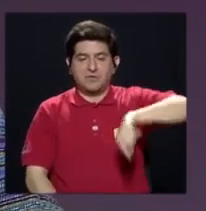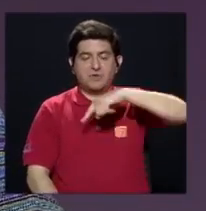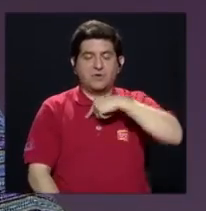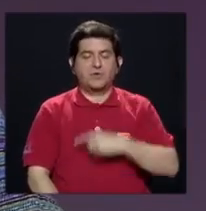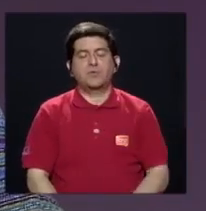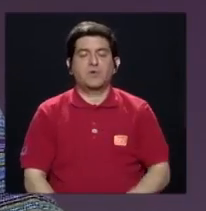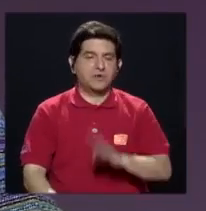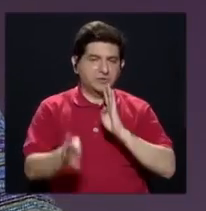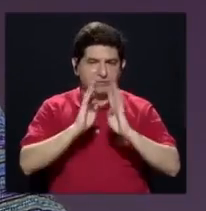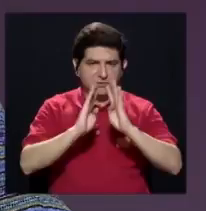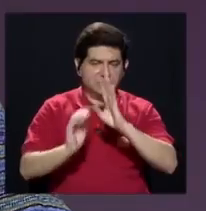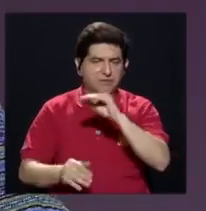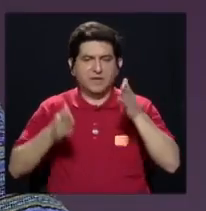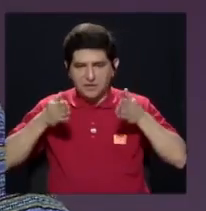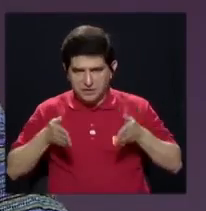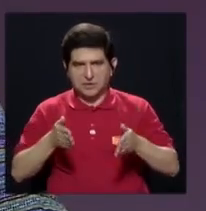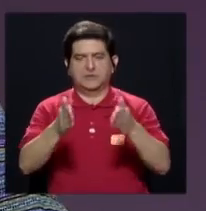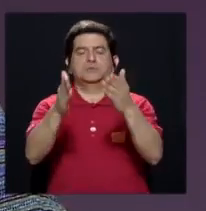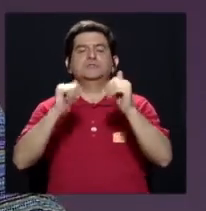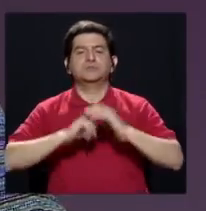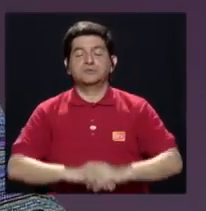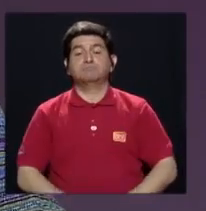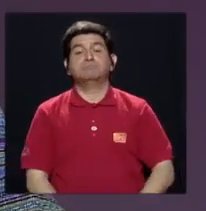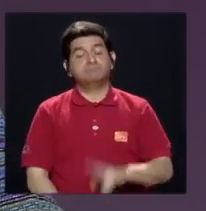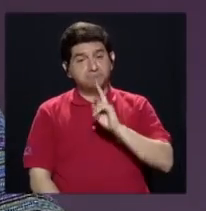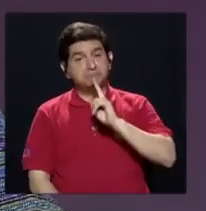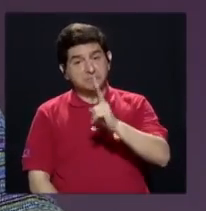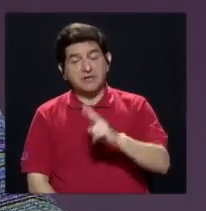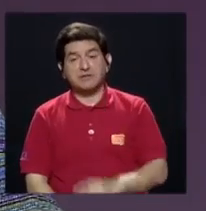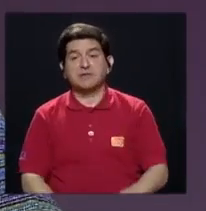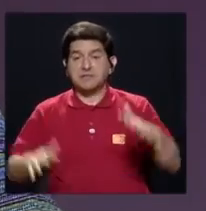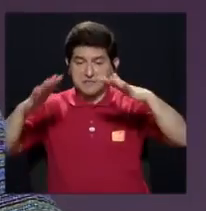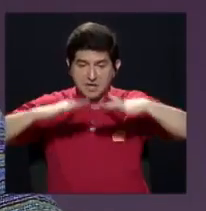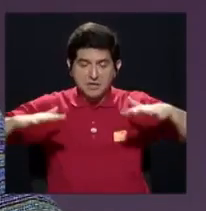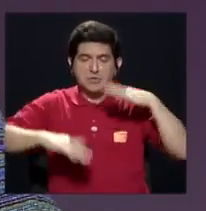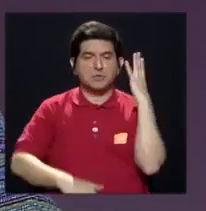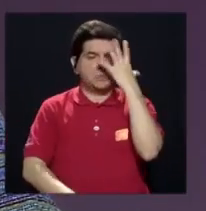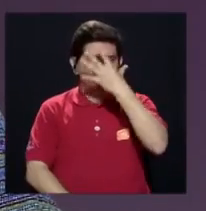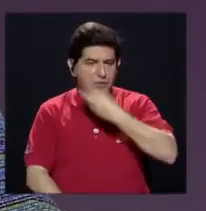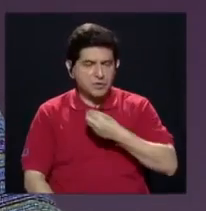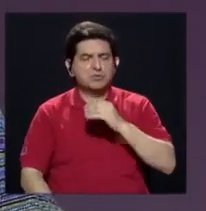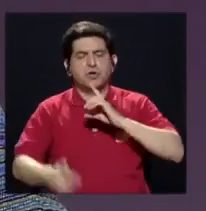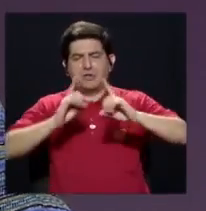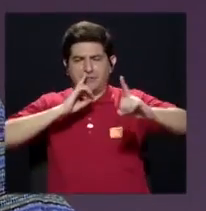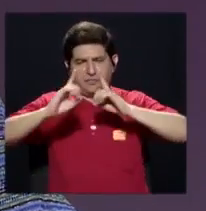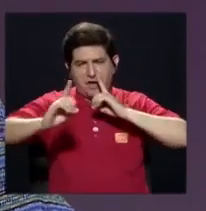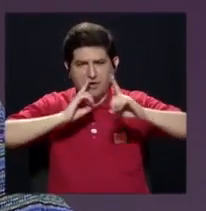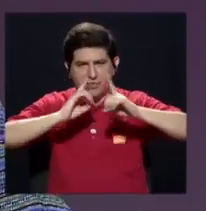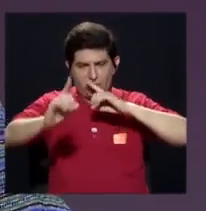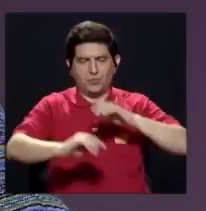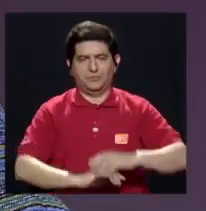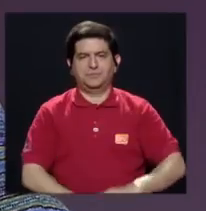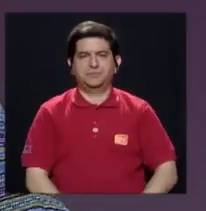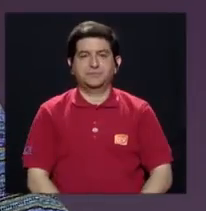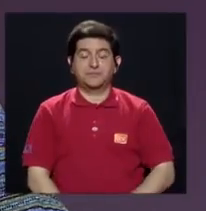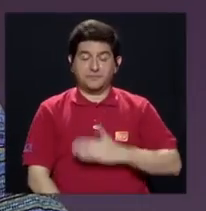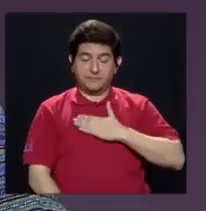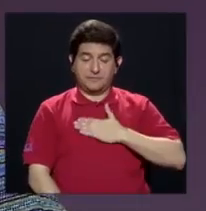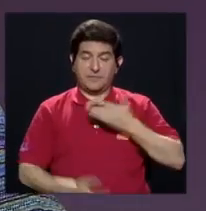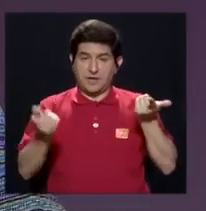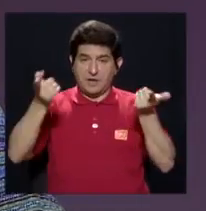palabra Nuestro camino y la verdad es que es un espacio hermoso para poder dialogar eh En mi